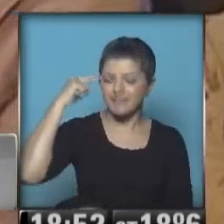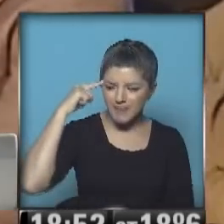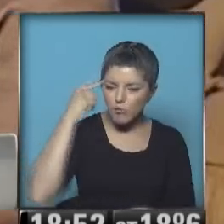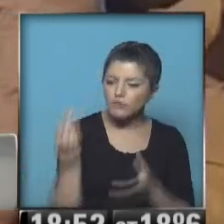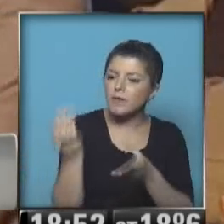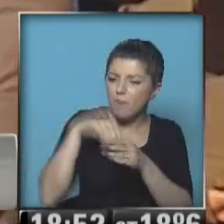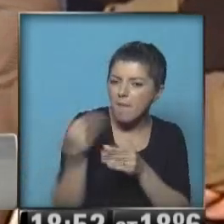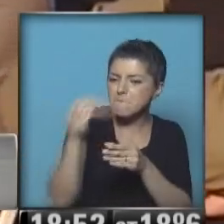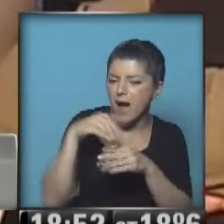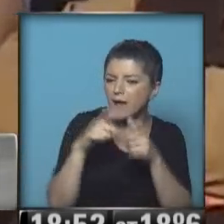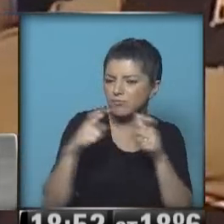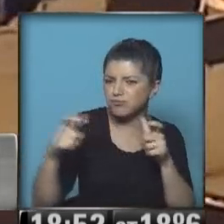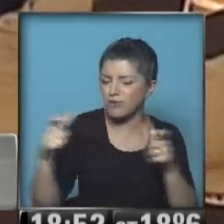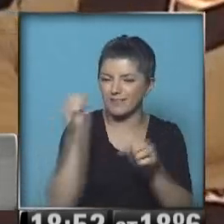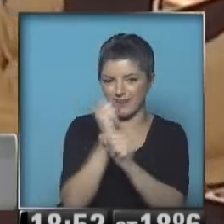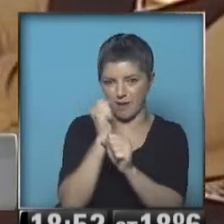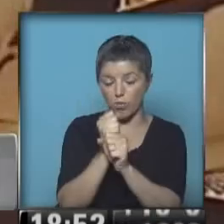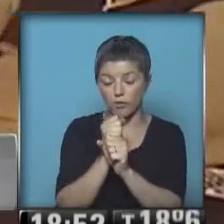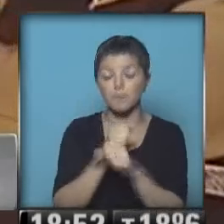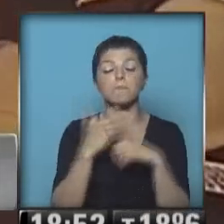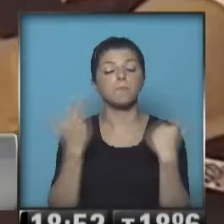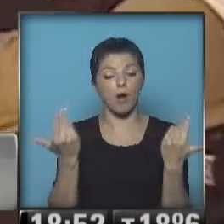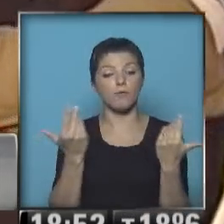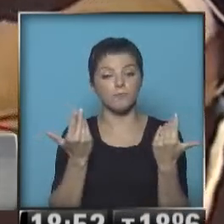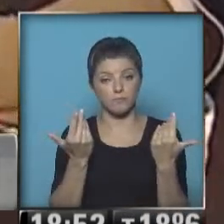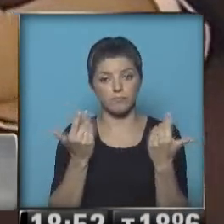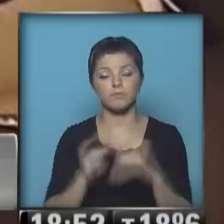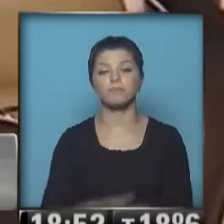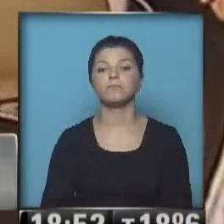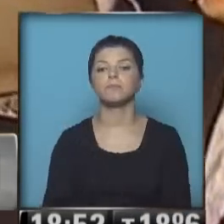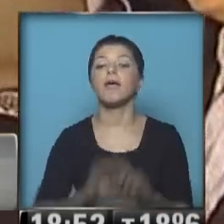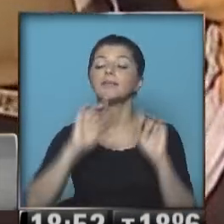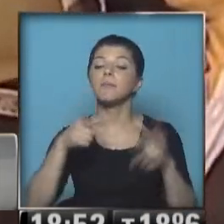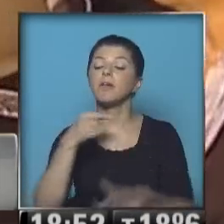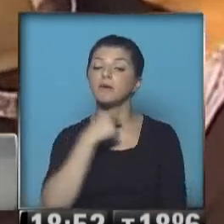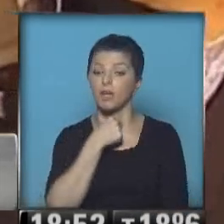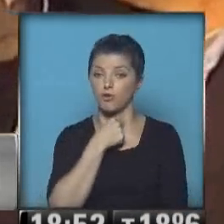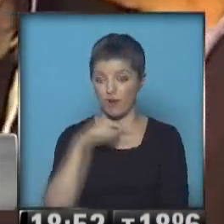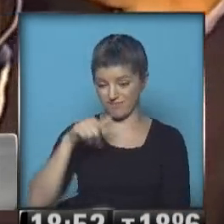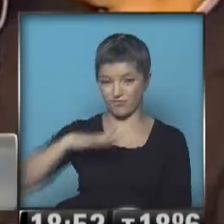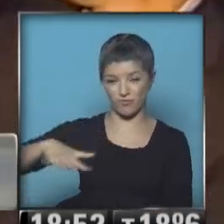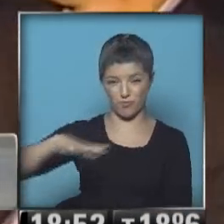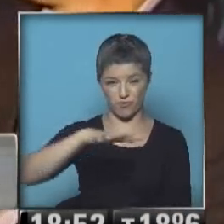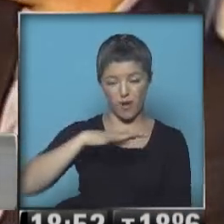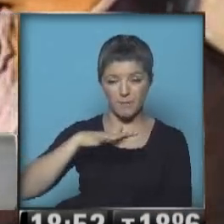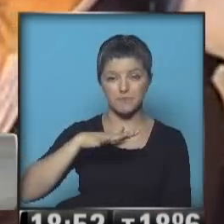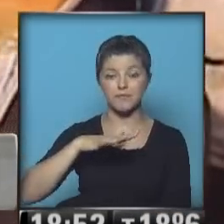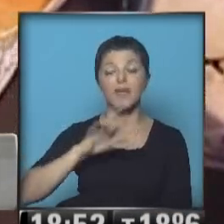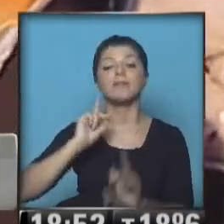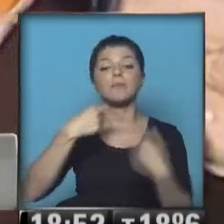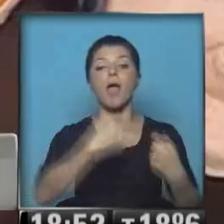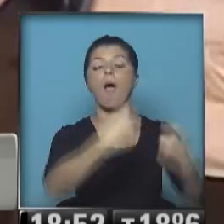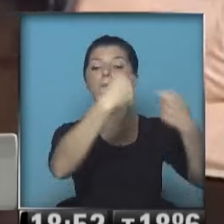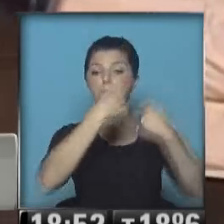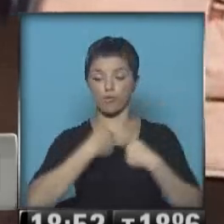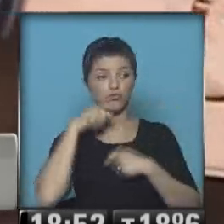aumentando, seguir trabajando. Pero permítame que también lo quiero poner en esta ciudad, ha tenido un gran apoyo durante toda